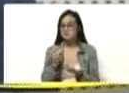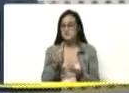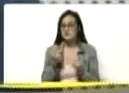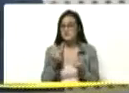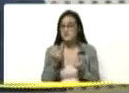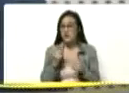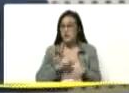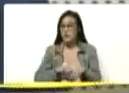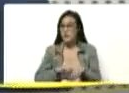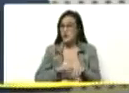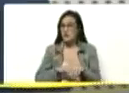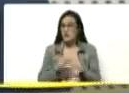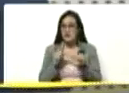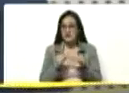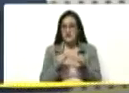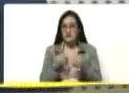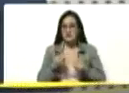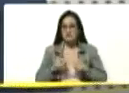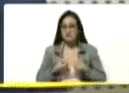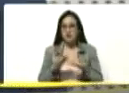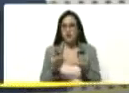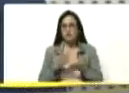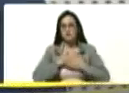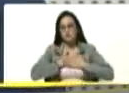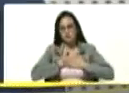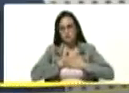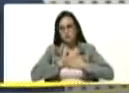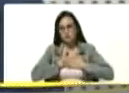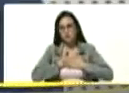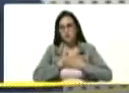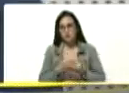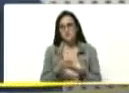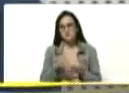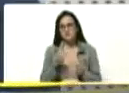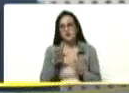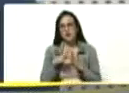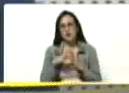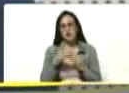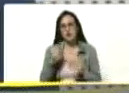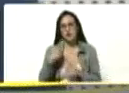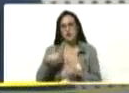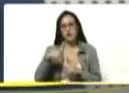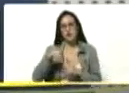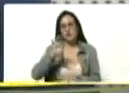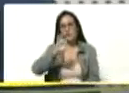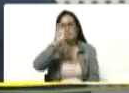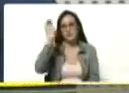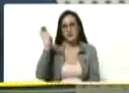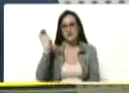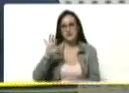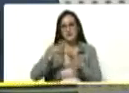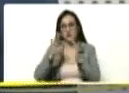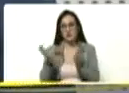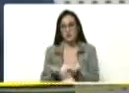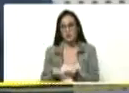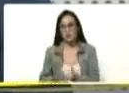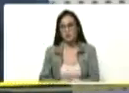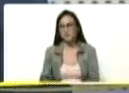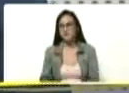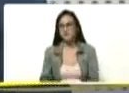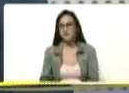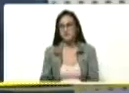solo momento de brindar su solidaridad al resto de las naciones de la región y del mundo.